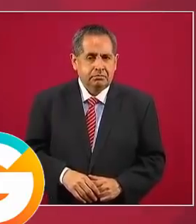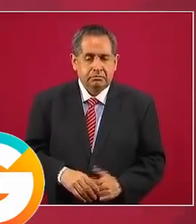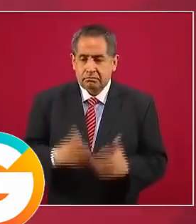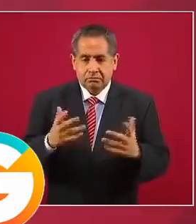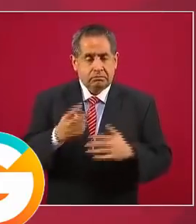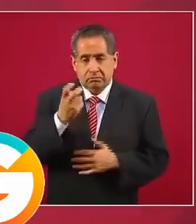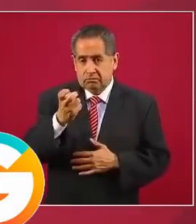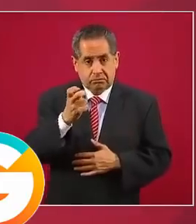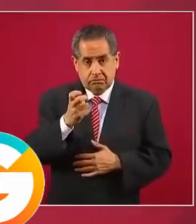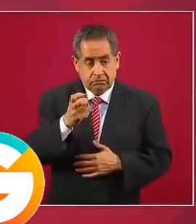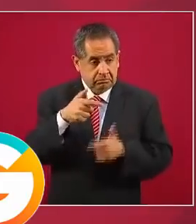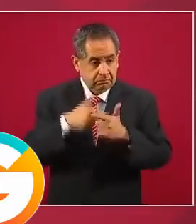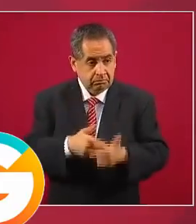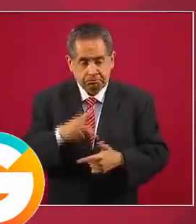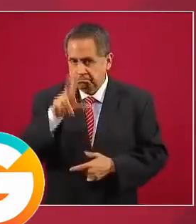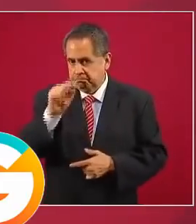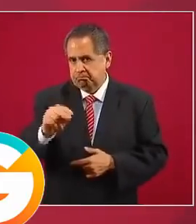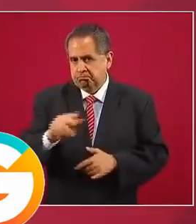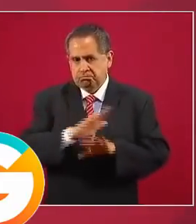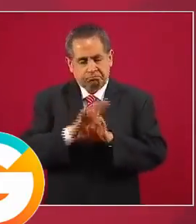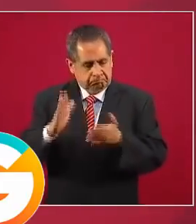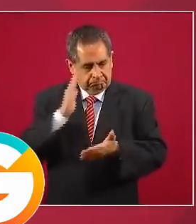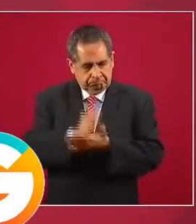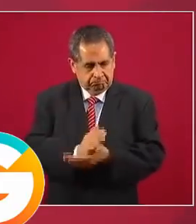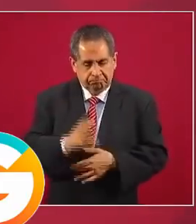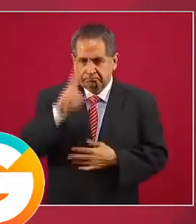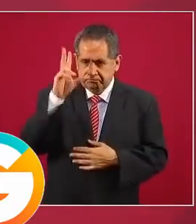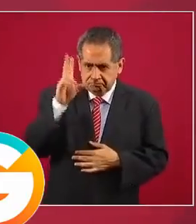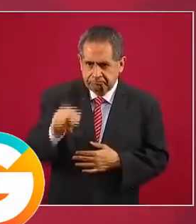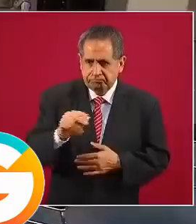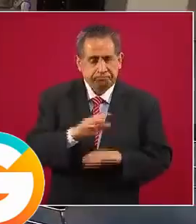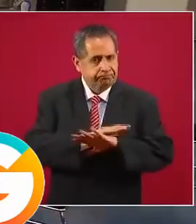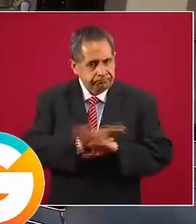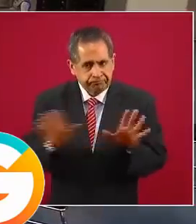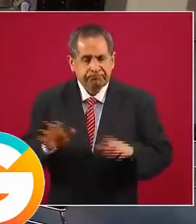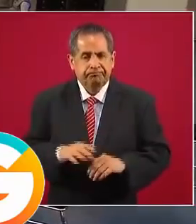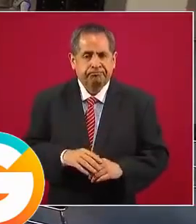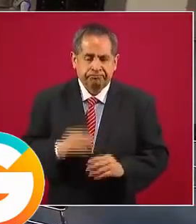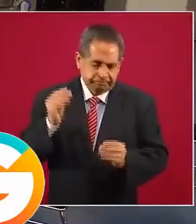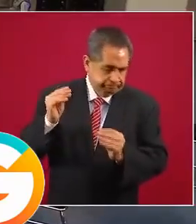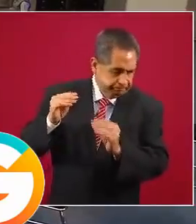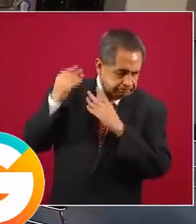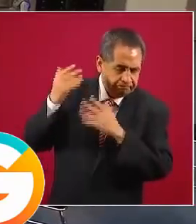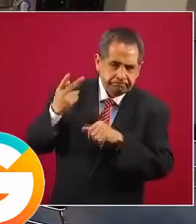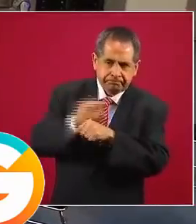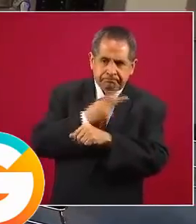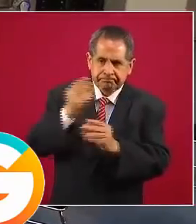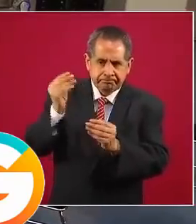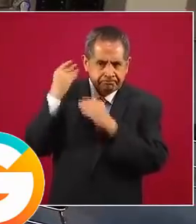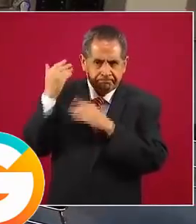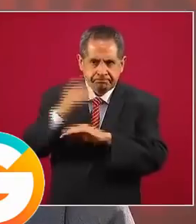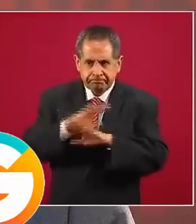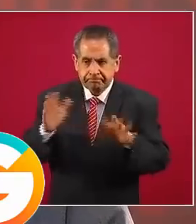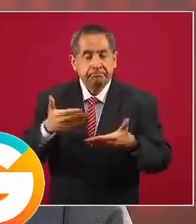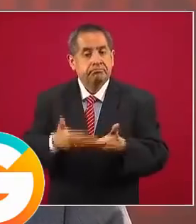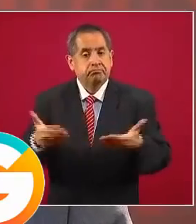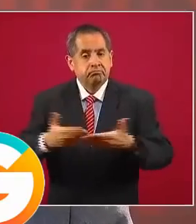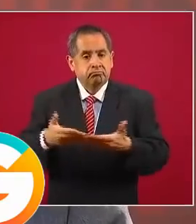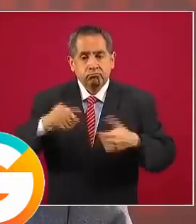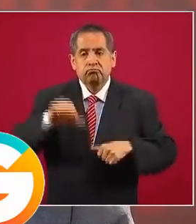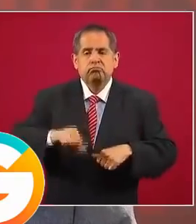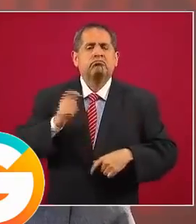Entonces, eso ya no, eso ya se quedó atrás. Ahora,